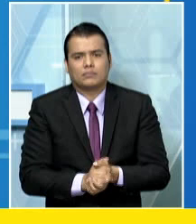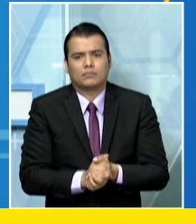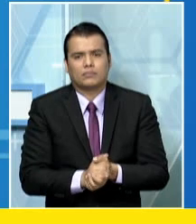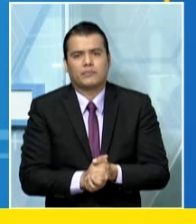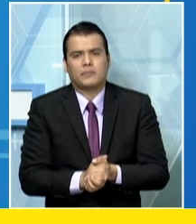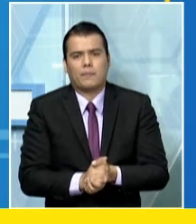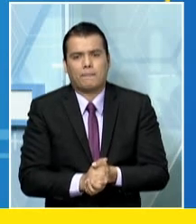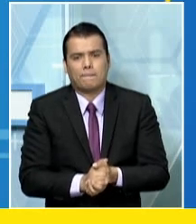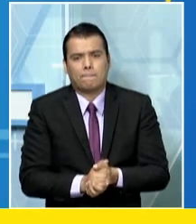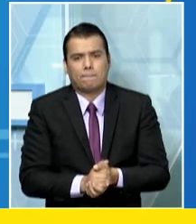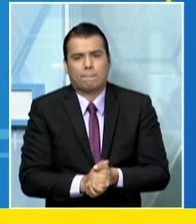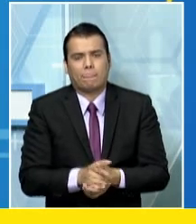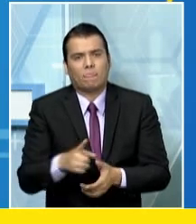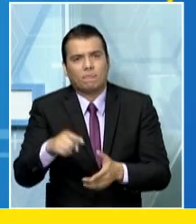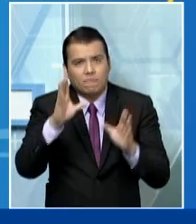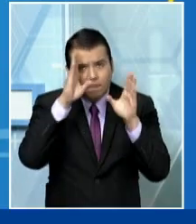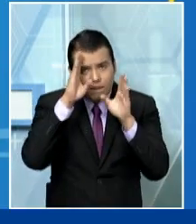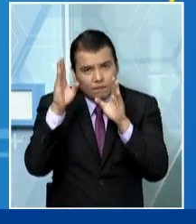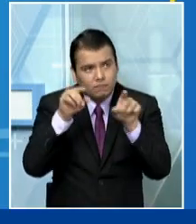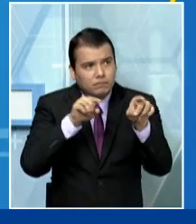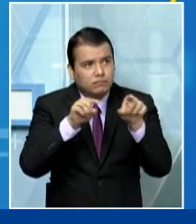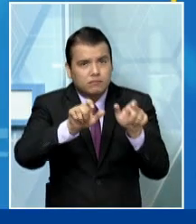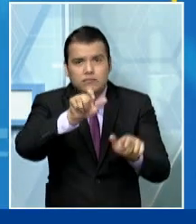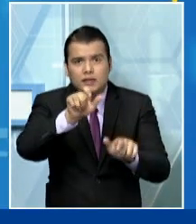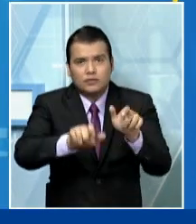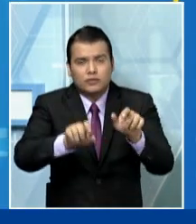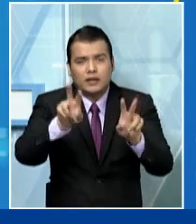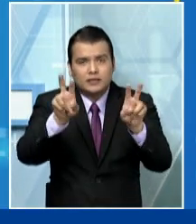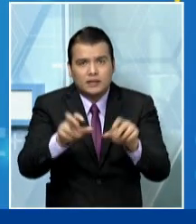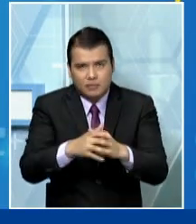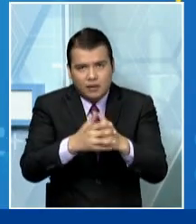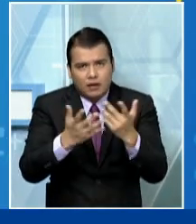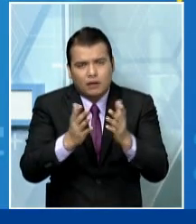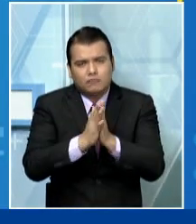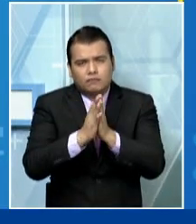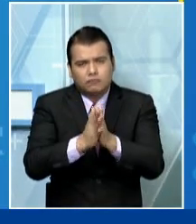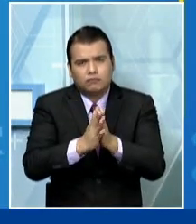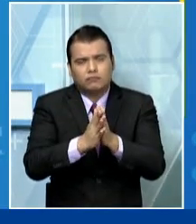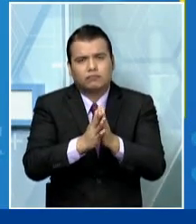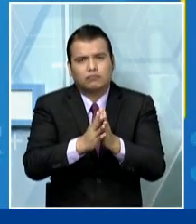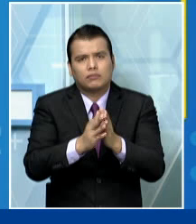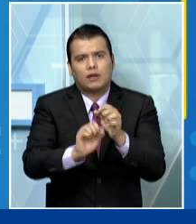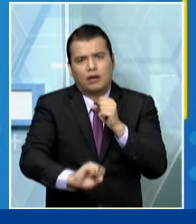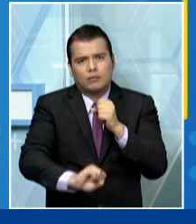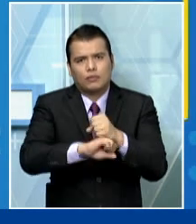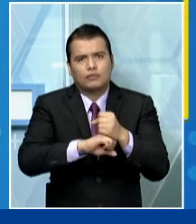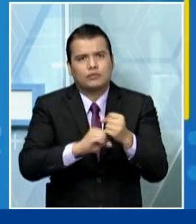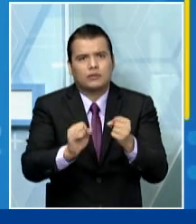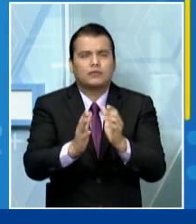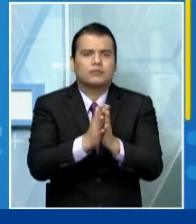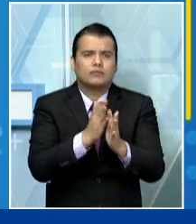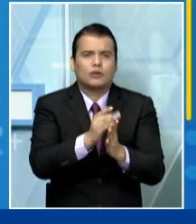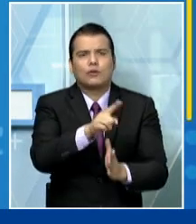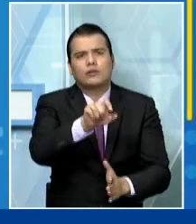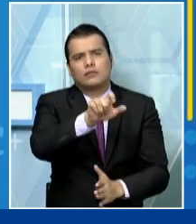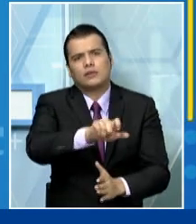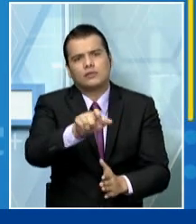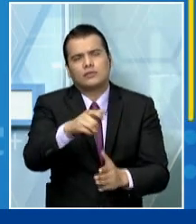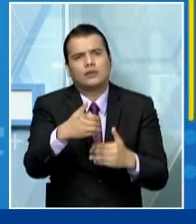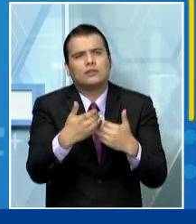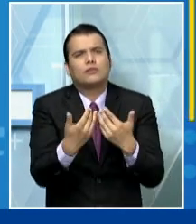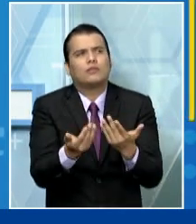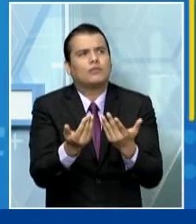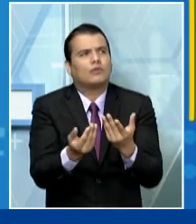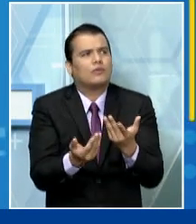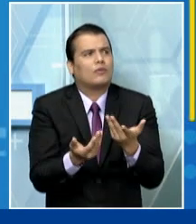y son muy pendientes de las cosas que le suceden a los demás, se toquen la mano, el corazón y nos digan, por favor, ¿cómo